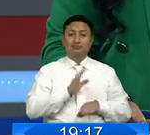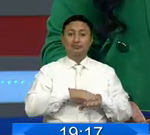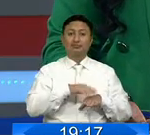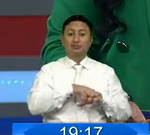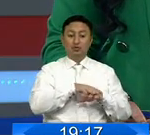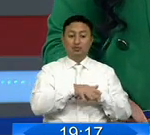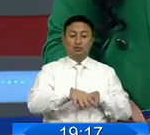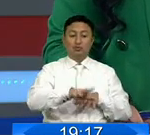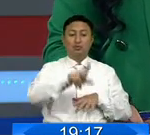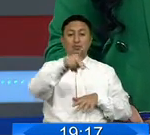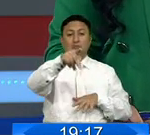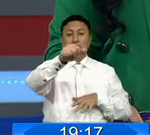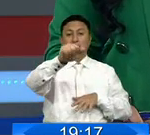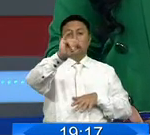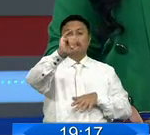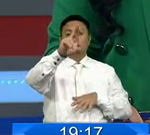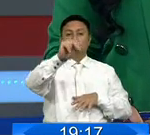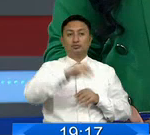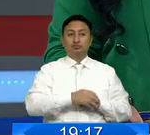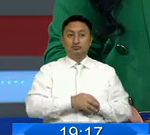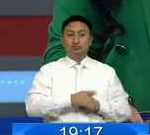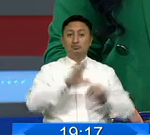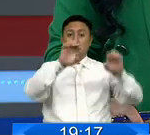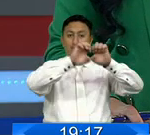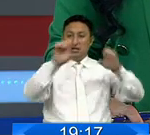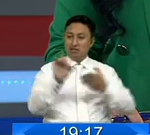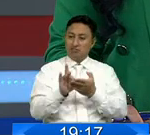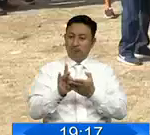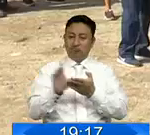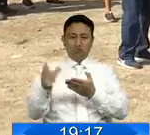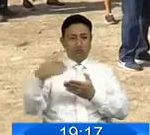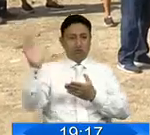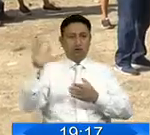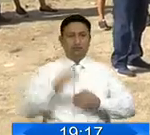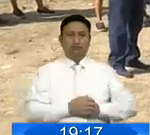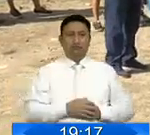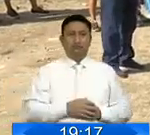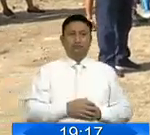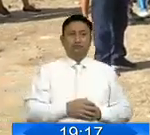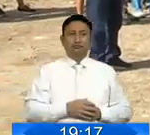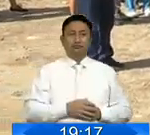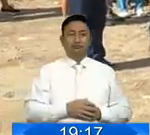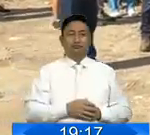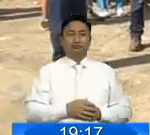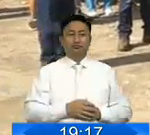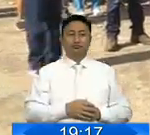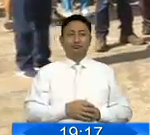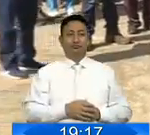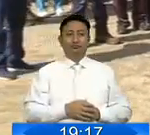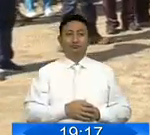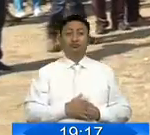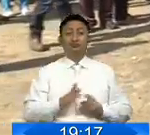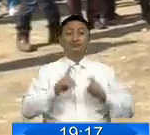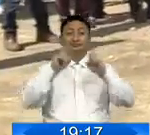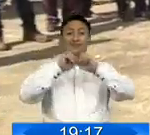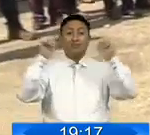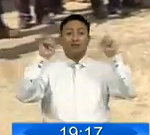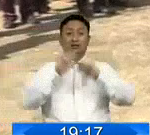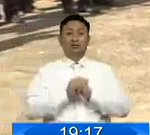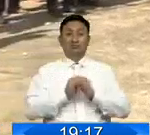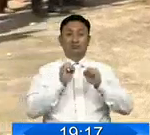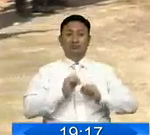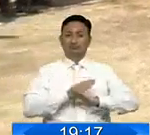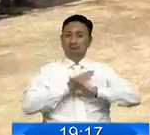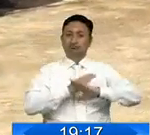río Patiú y exigen la salida de la empresa. Con gritos y bajo la consigna de